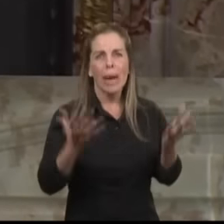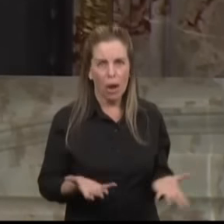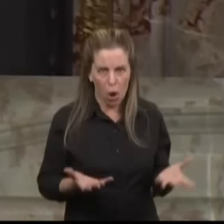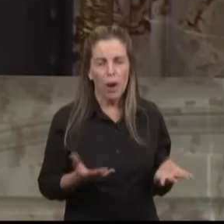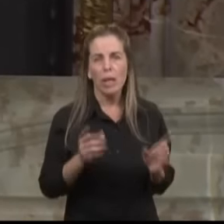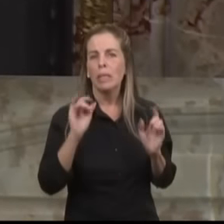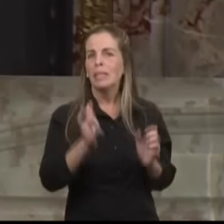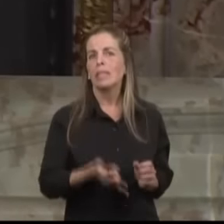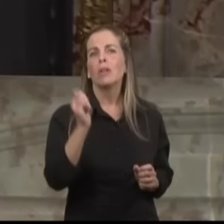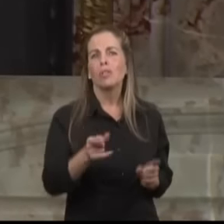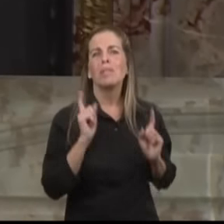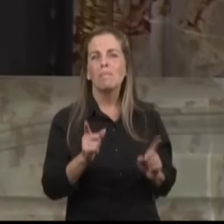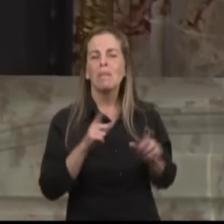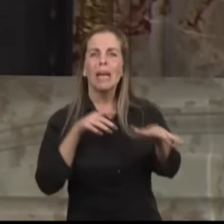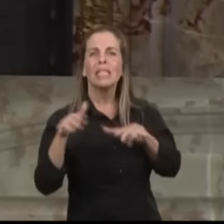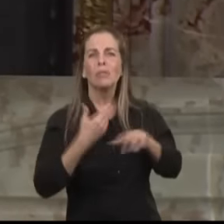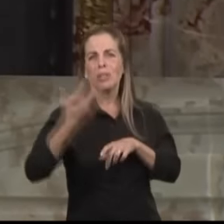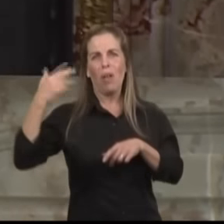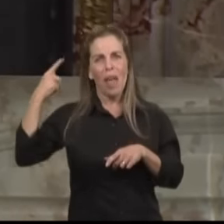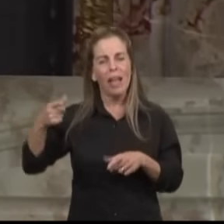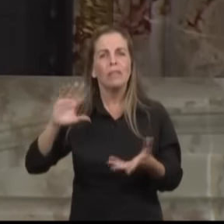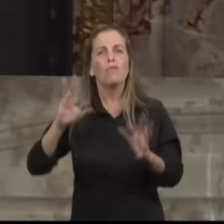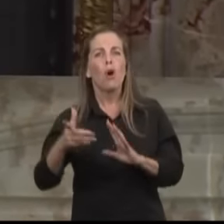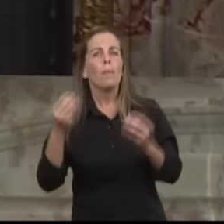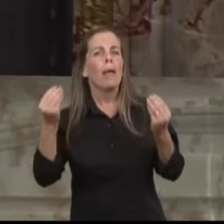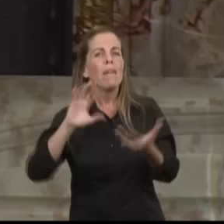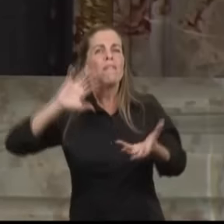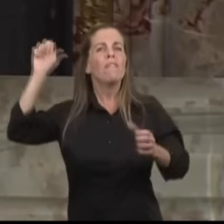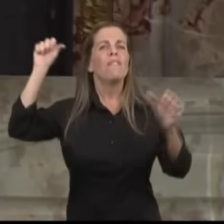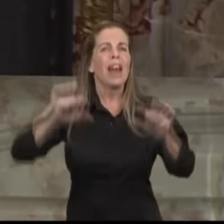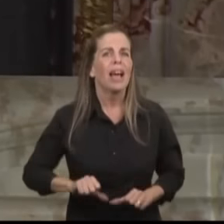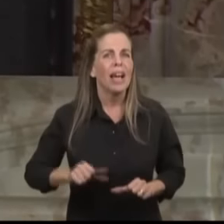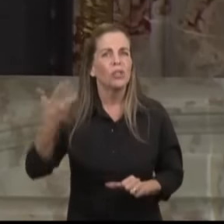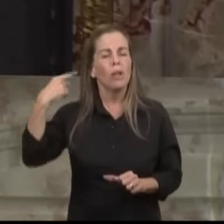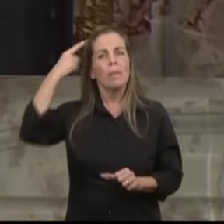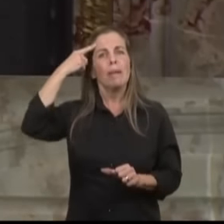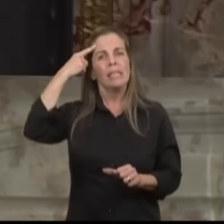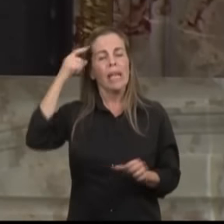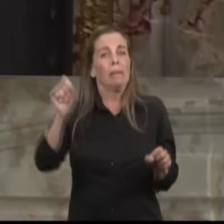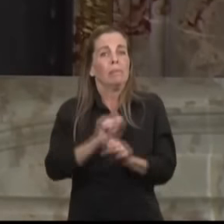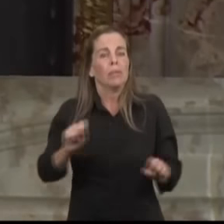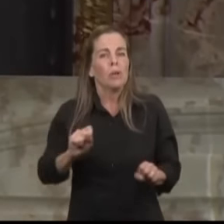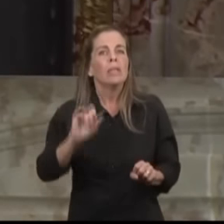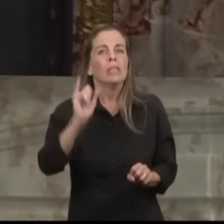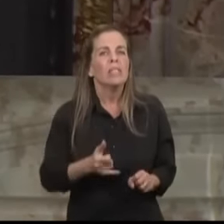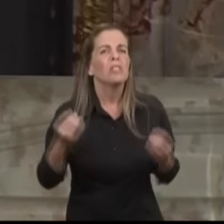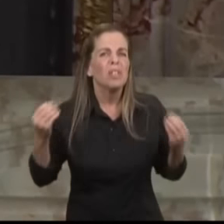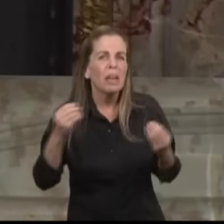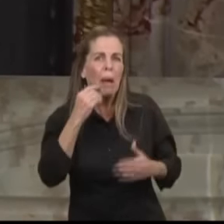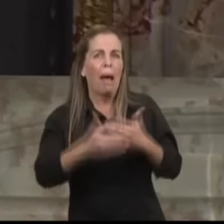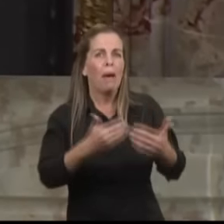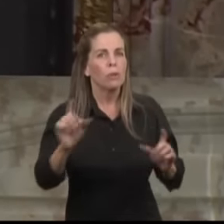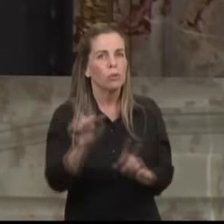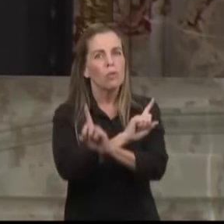podemos repetir las mismas recetas que nos llevaron al fracaso y pretender que mágicamente esta vez vayan a